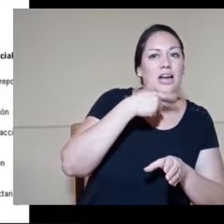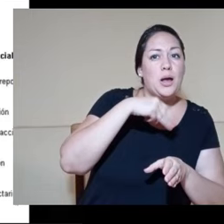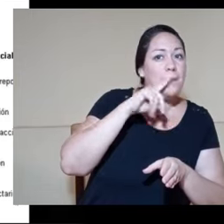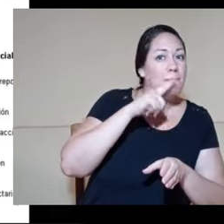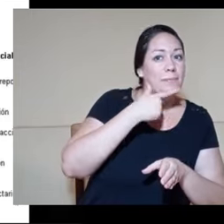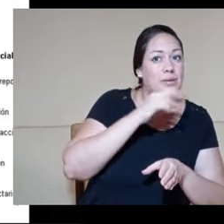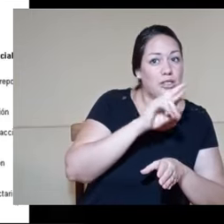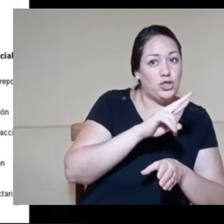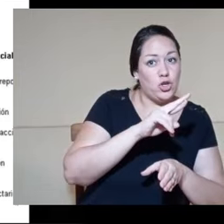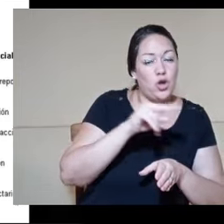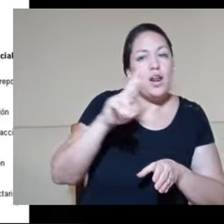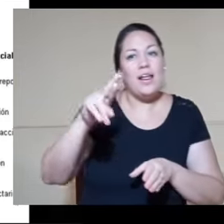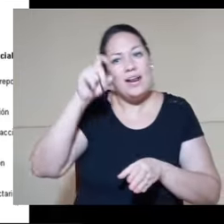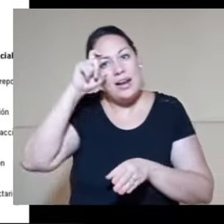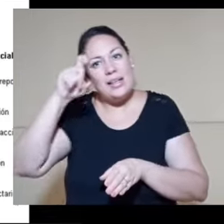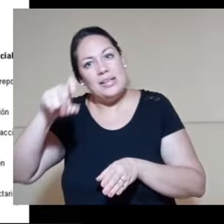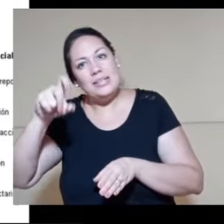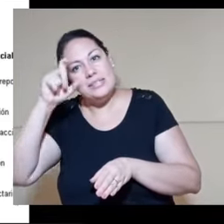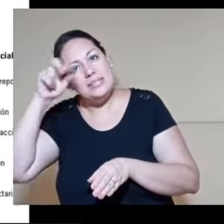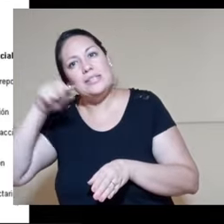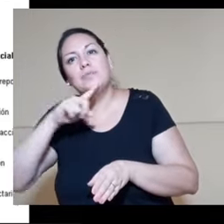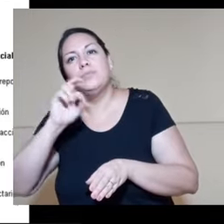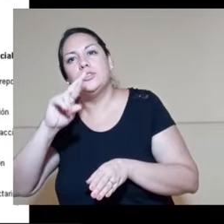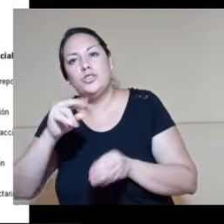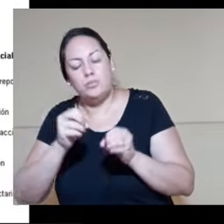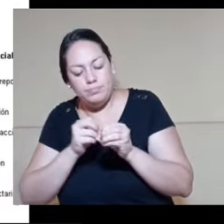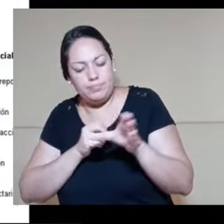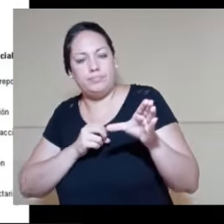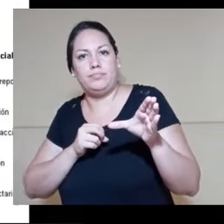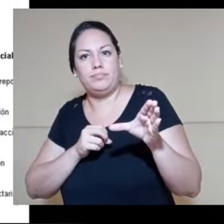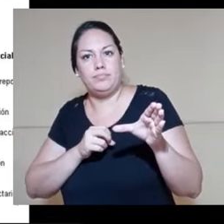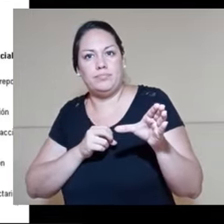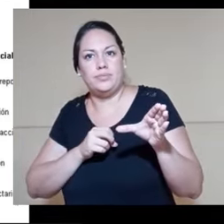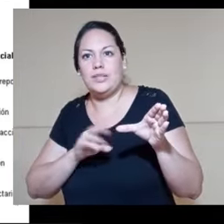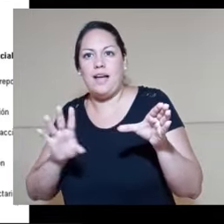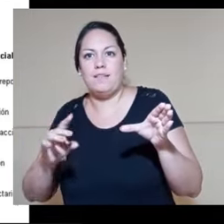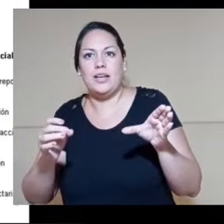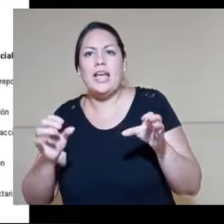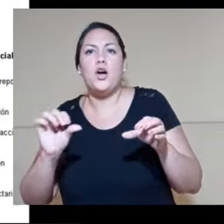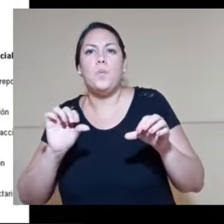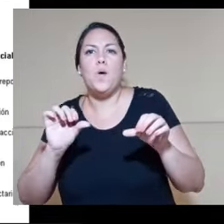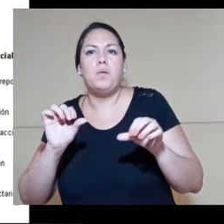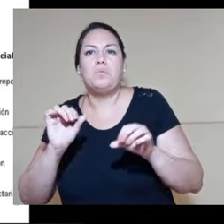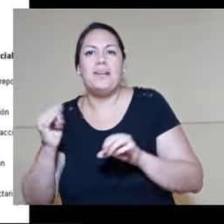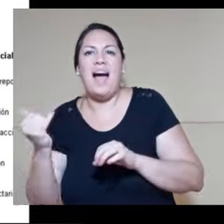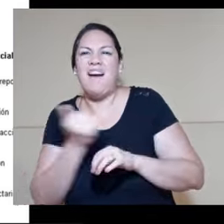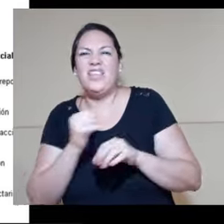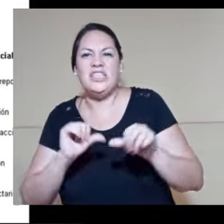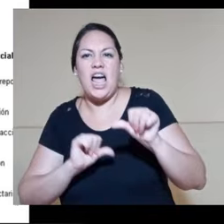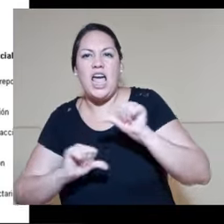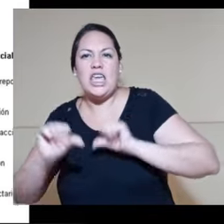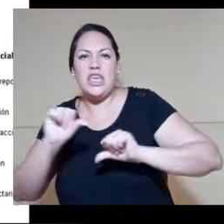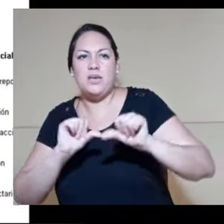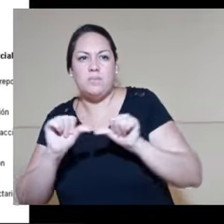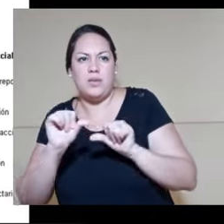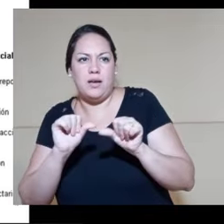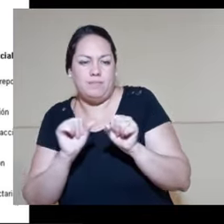con el receptor, forman ese complejo neurotransmisor-receptor y hay una señal química que dice hay que abrirse ese